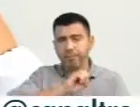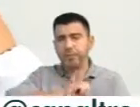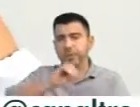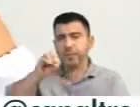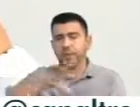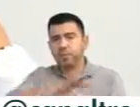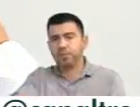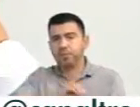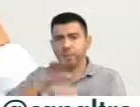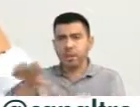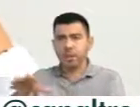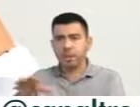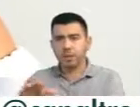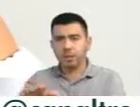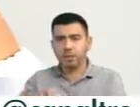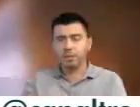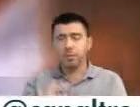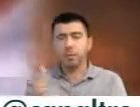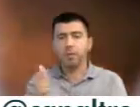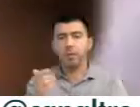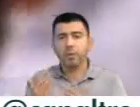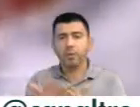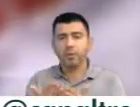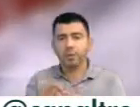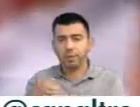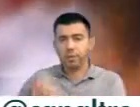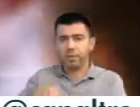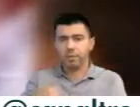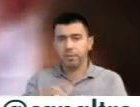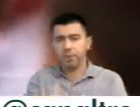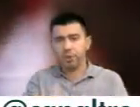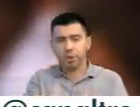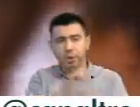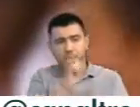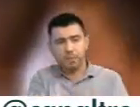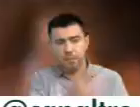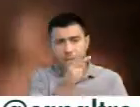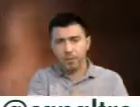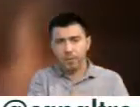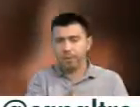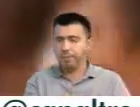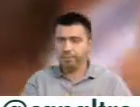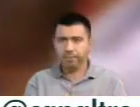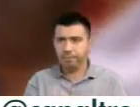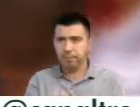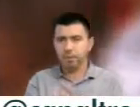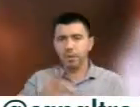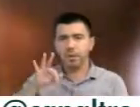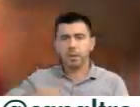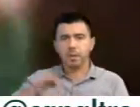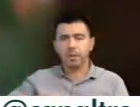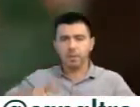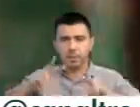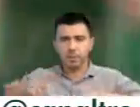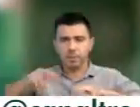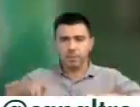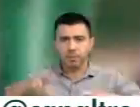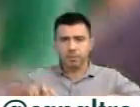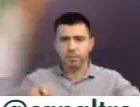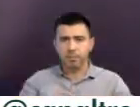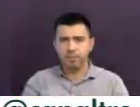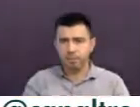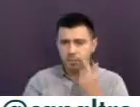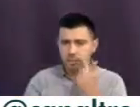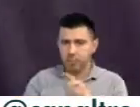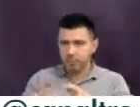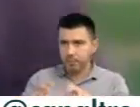Eso lo hemos hecho, hoy no tenemos ningún docente que esté en la zona donde corra peligro. Son 3 meses de investigación para determinar la gravedad